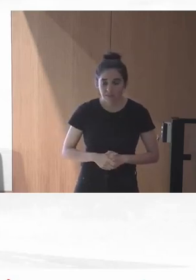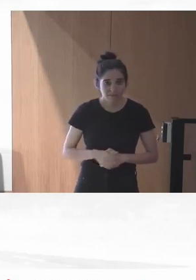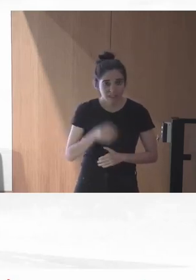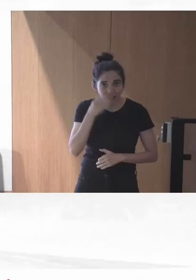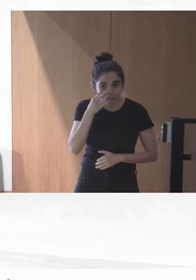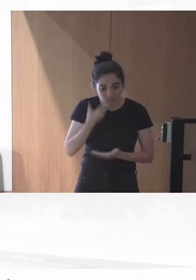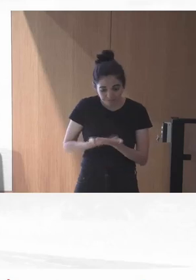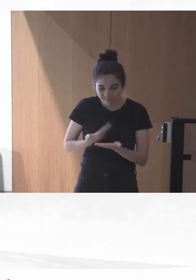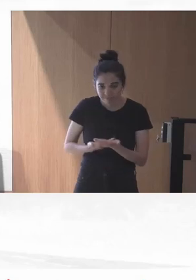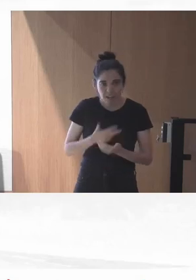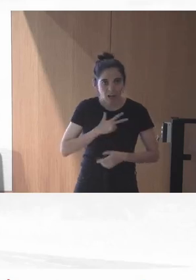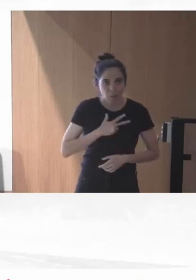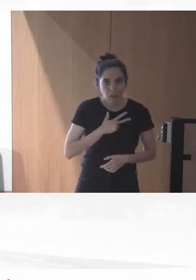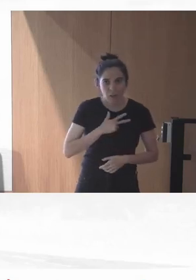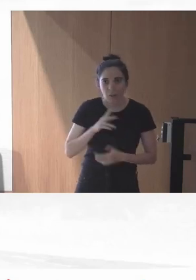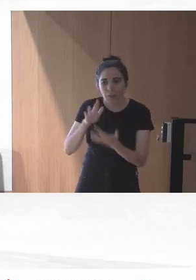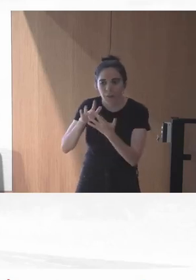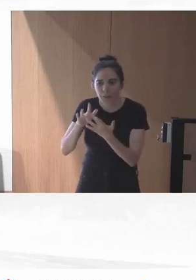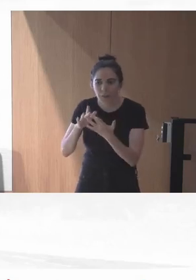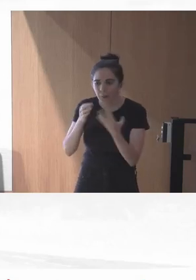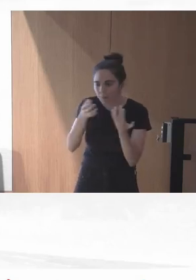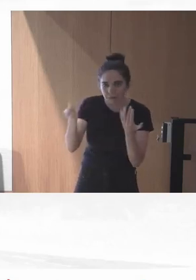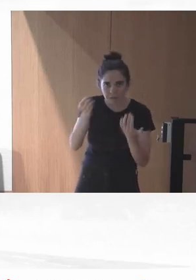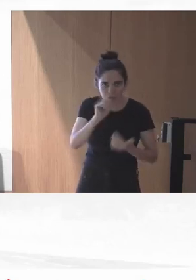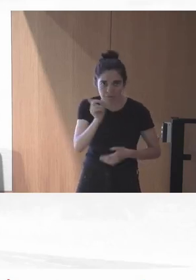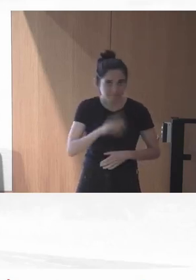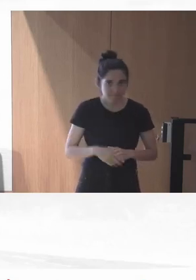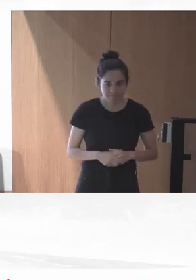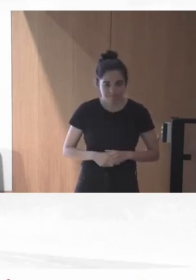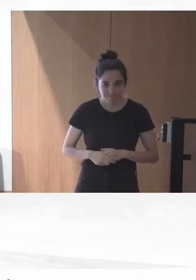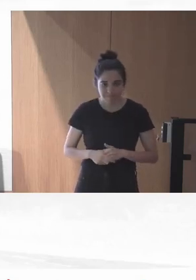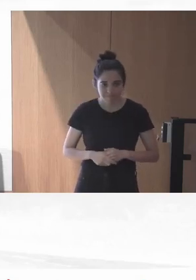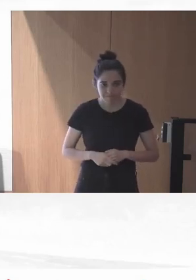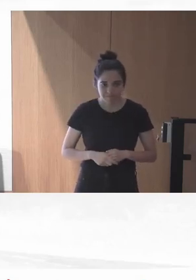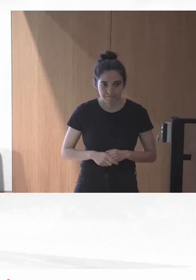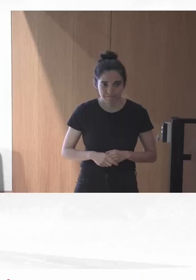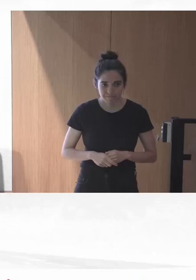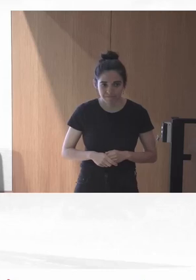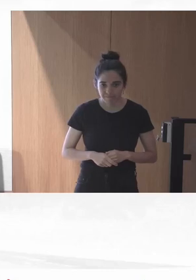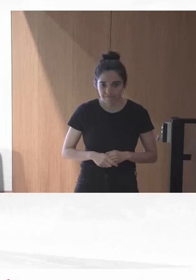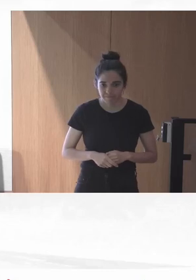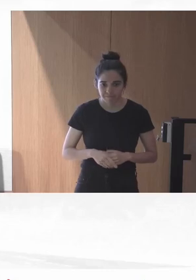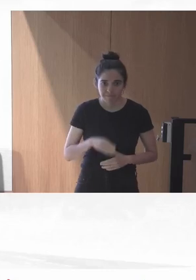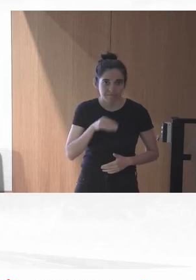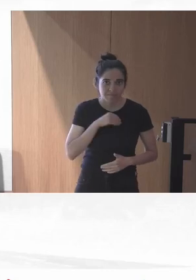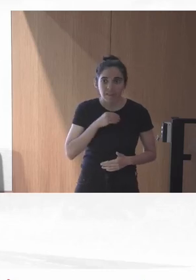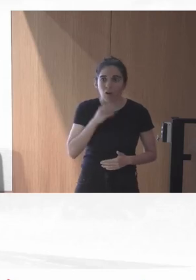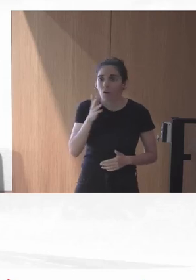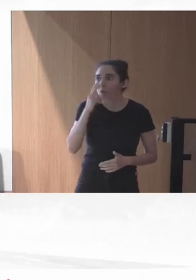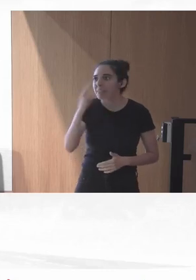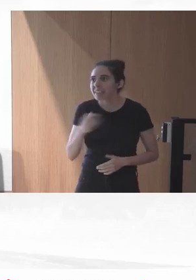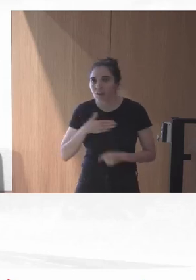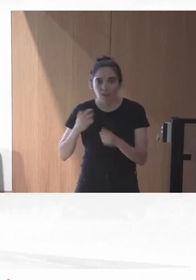visto, que muchas veces no interactúan de una forma eficiente con sus clientes y desgraciadamente no siempre quieren ir a visitarles